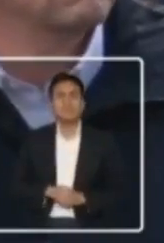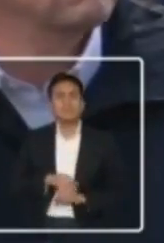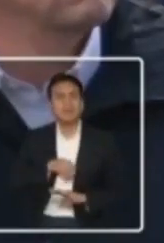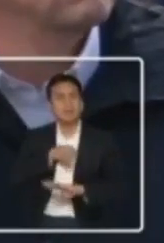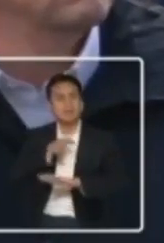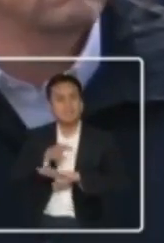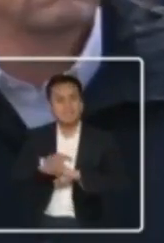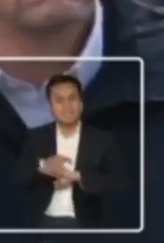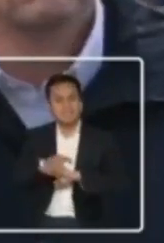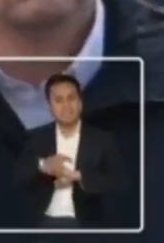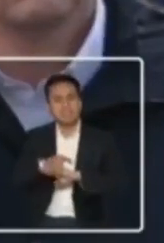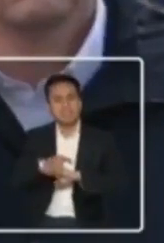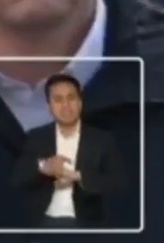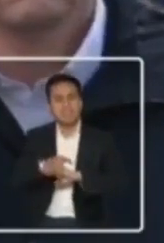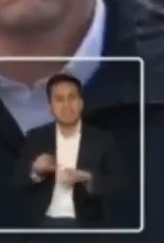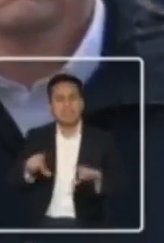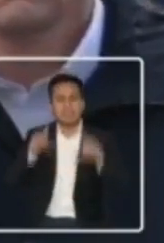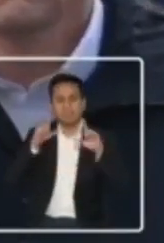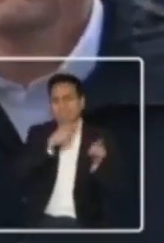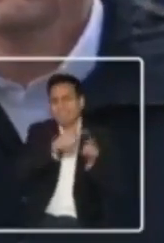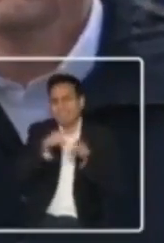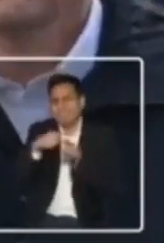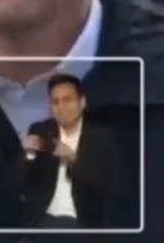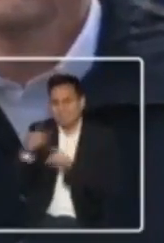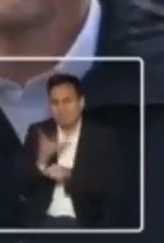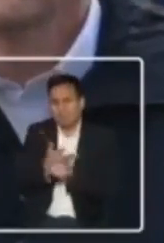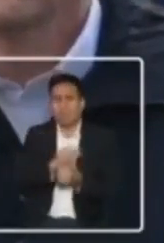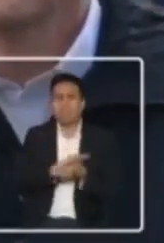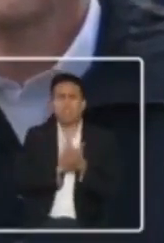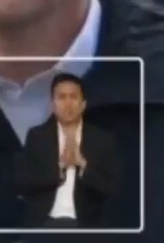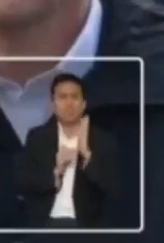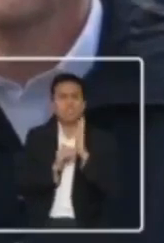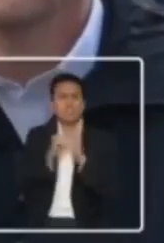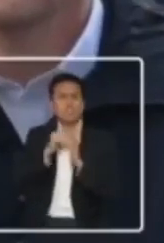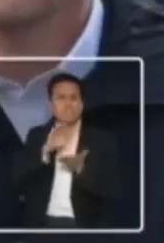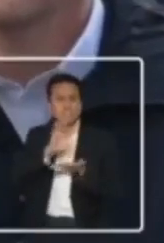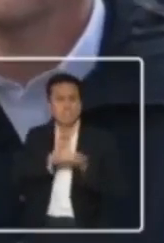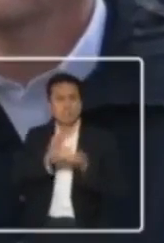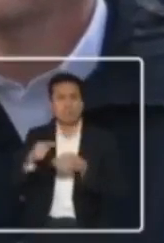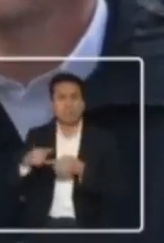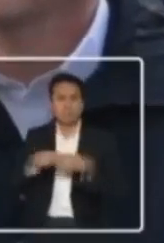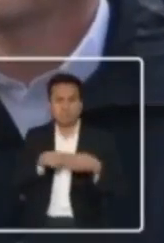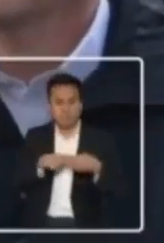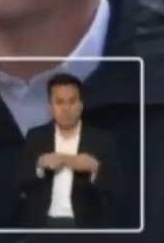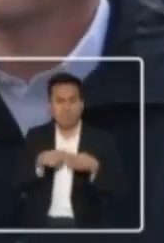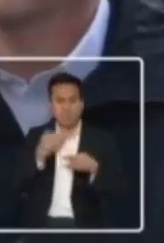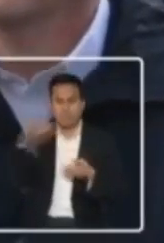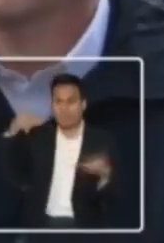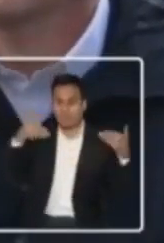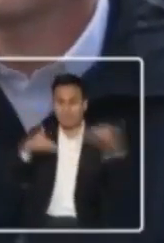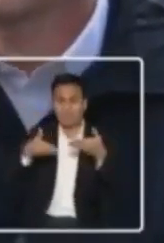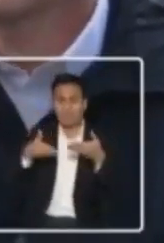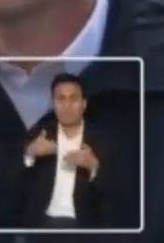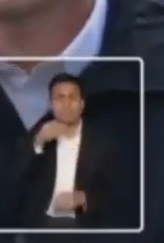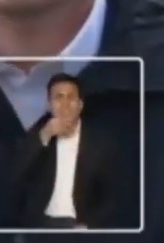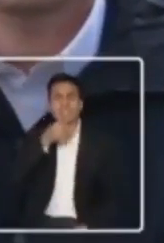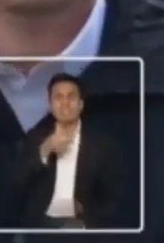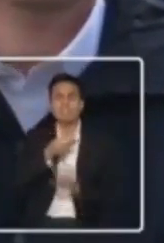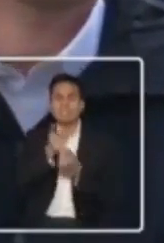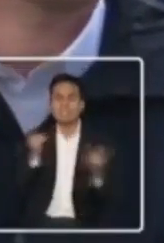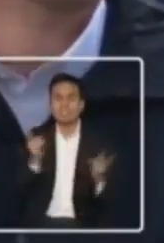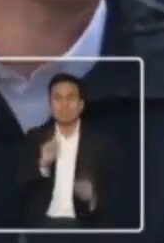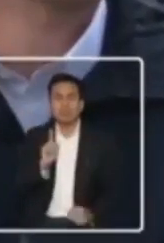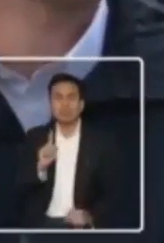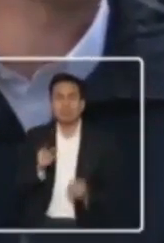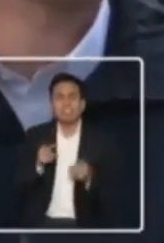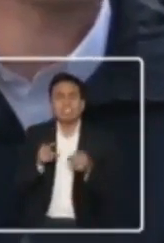presencia de actores tan diversos de todos los niveles del Estado y de la sociedad es para decir que no se